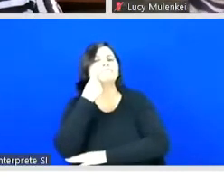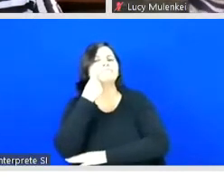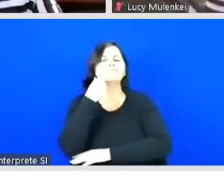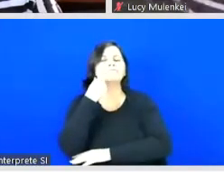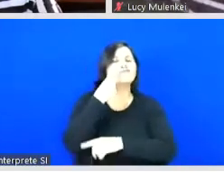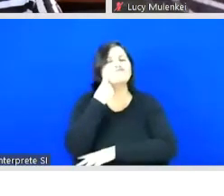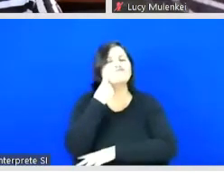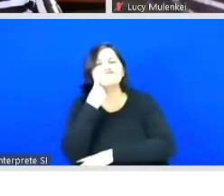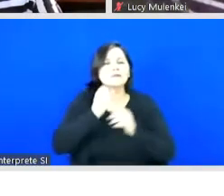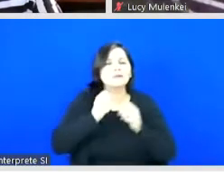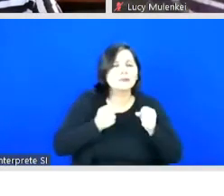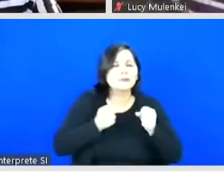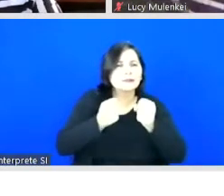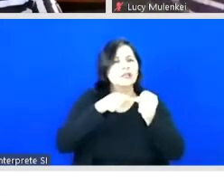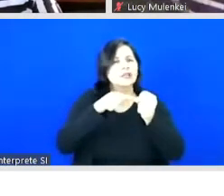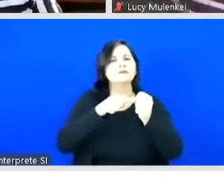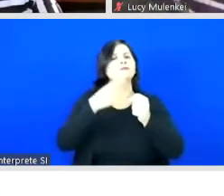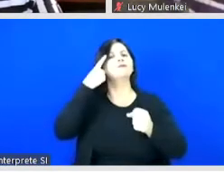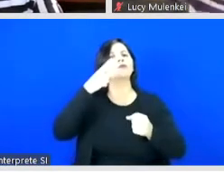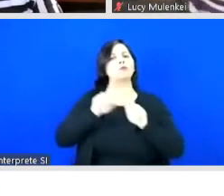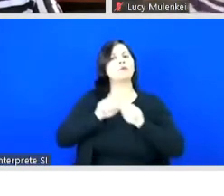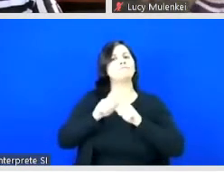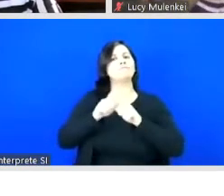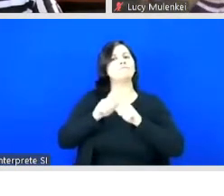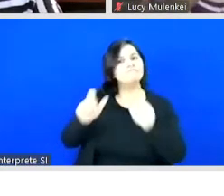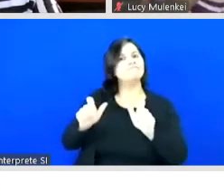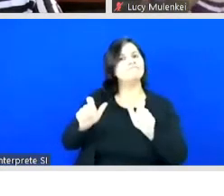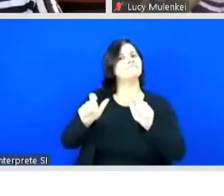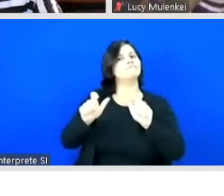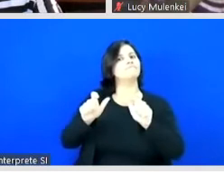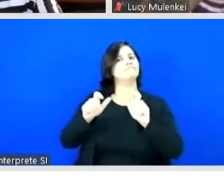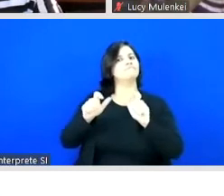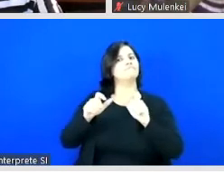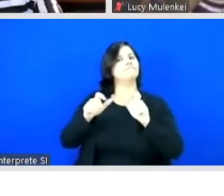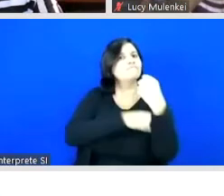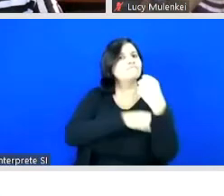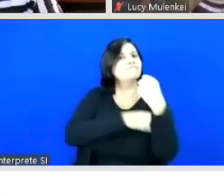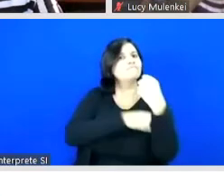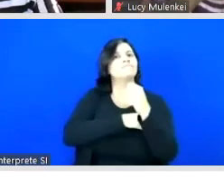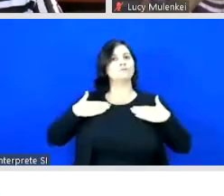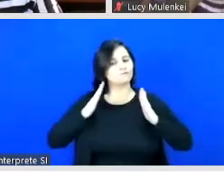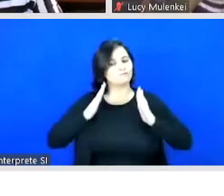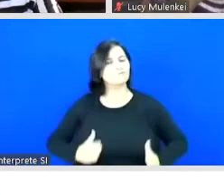de las mujeres y del medio ambiente. Esas son algunas de las cuestiones que creo que hay que hacer.